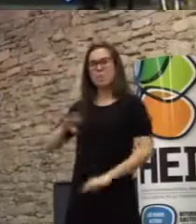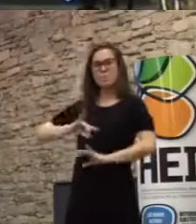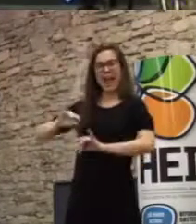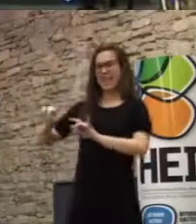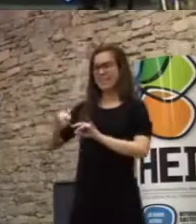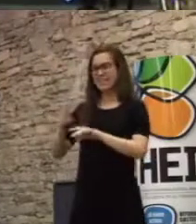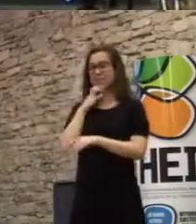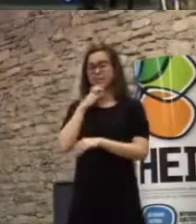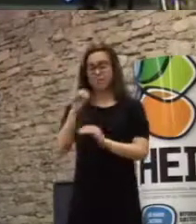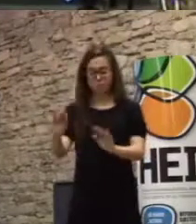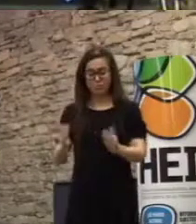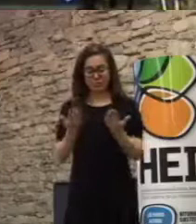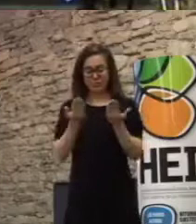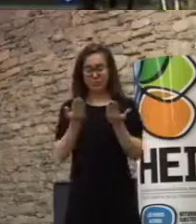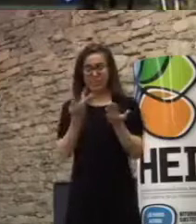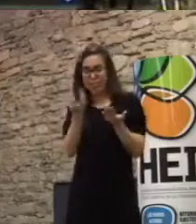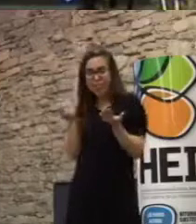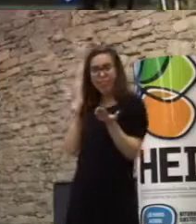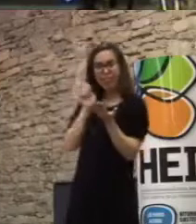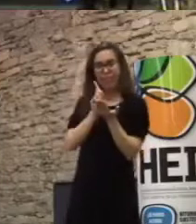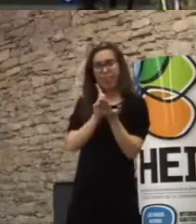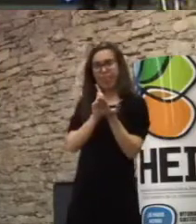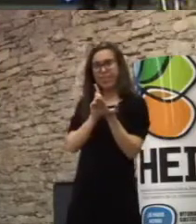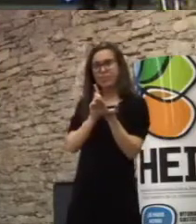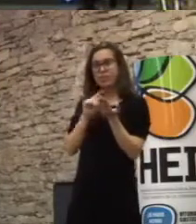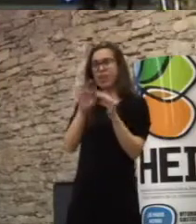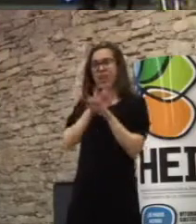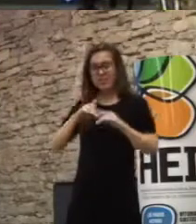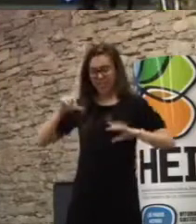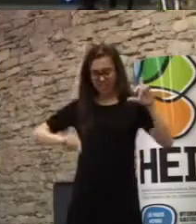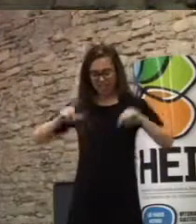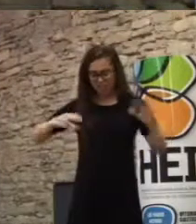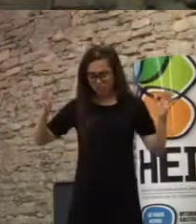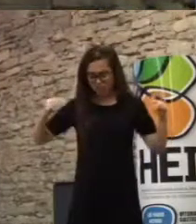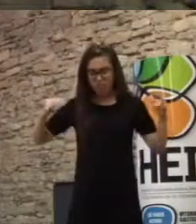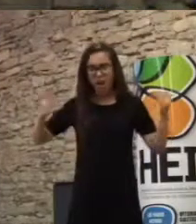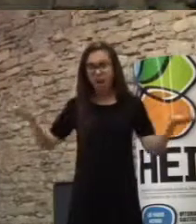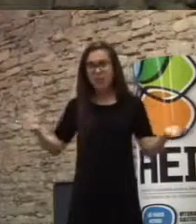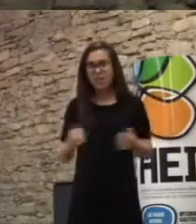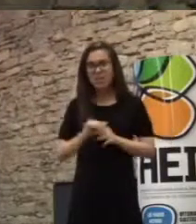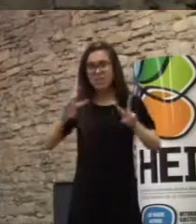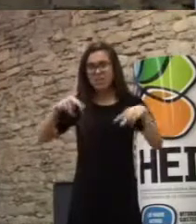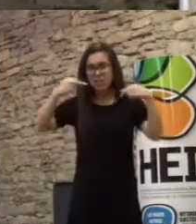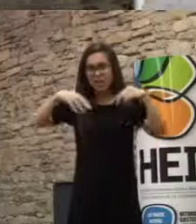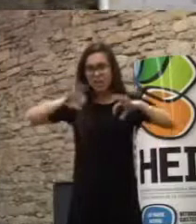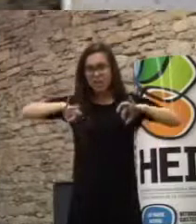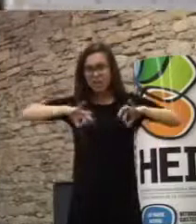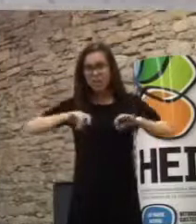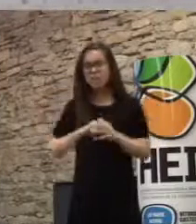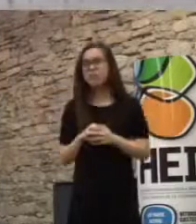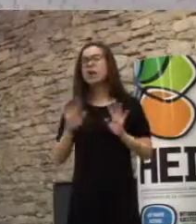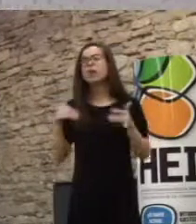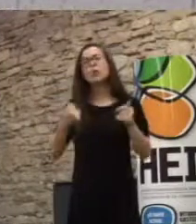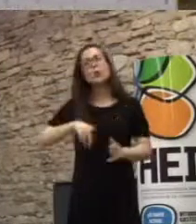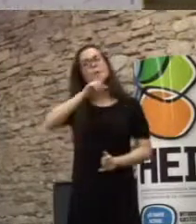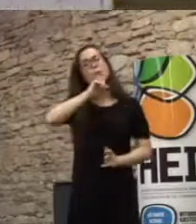escudas detrás de un atril vas a sesgar tu lenguaje no verbal y entonces es muy muy muy